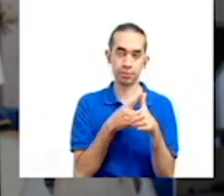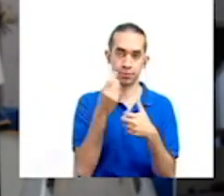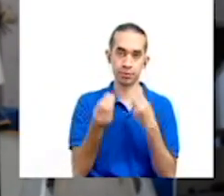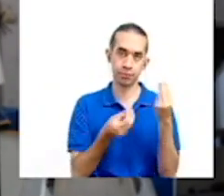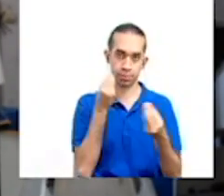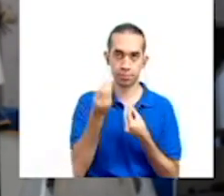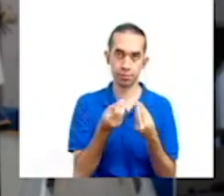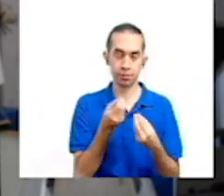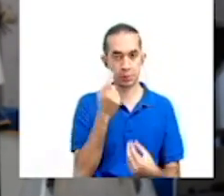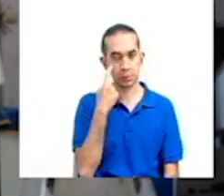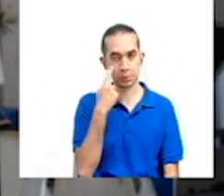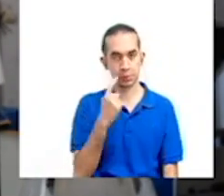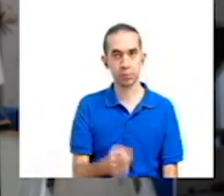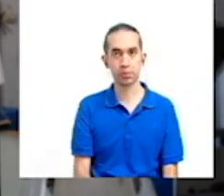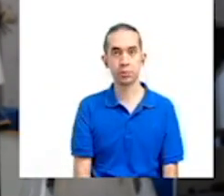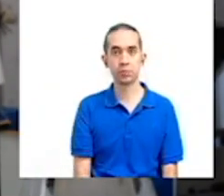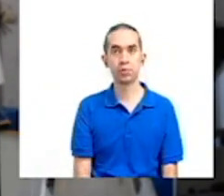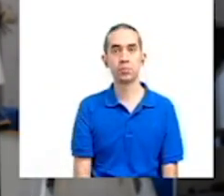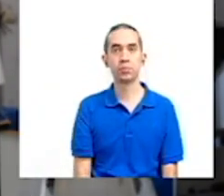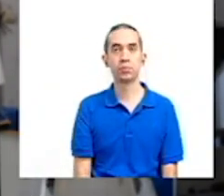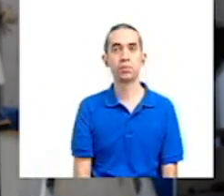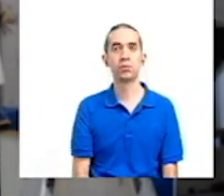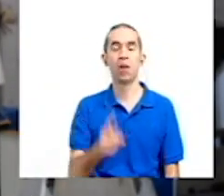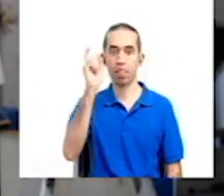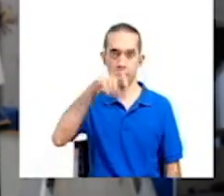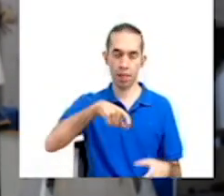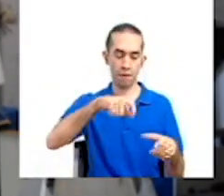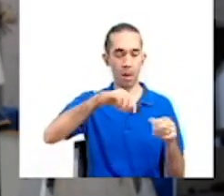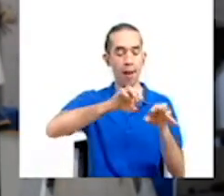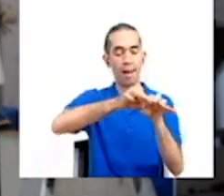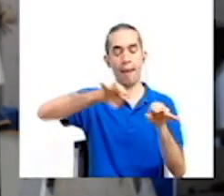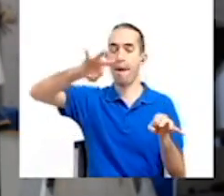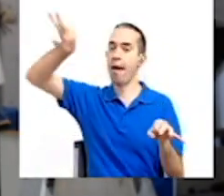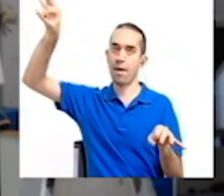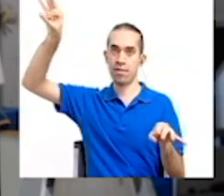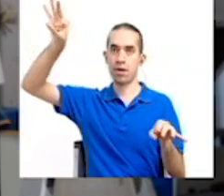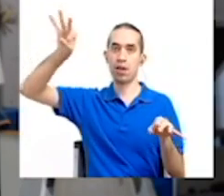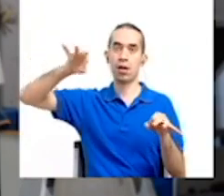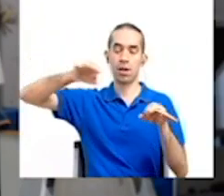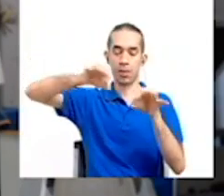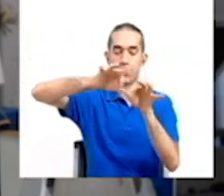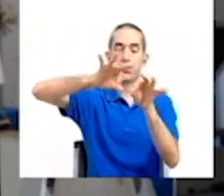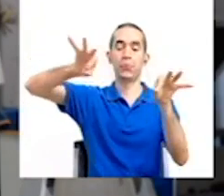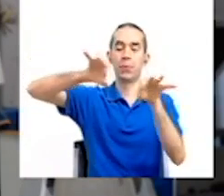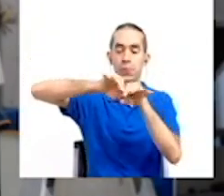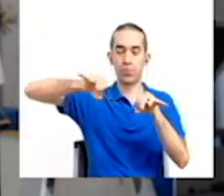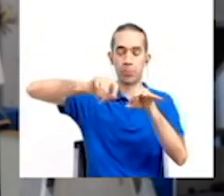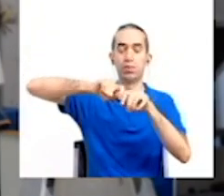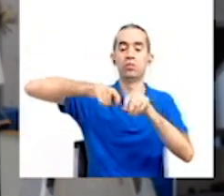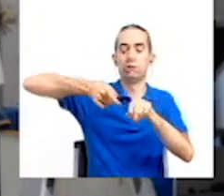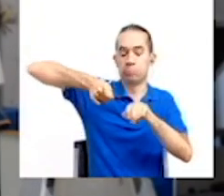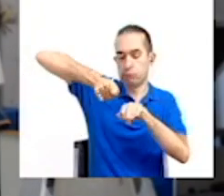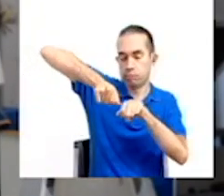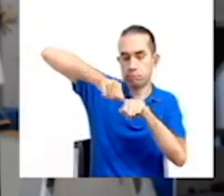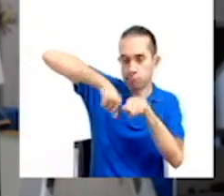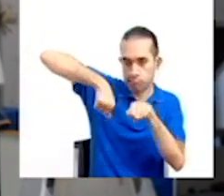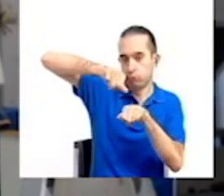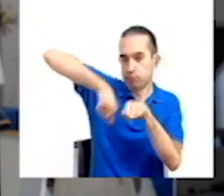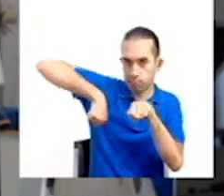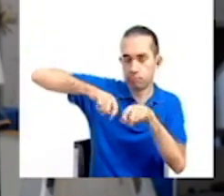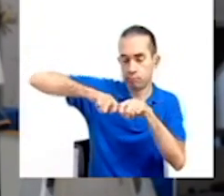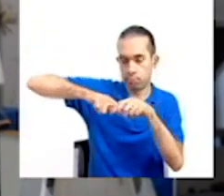es, en el circuito, abrir el circuito de solo un lado. Vamos a romper un cable